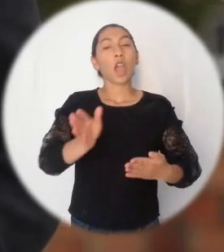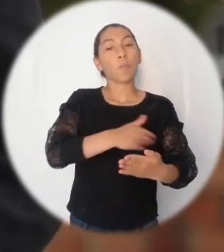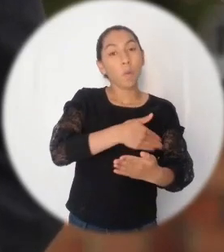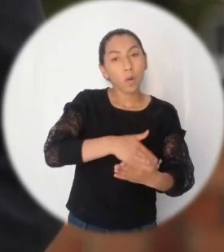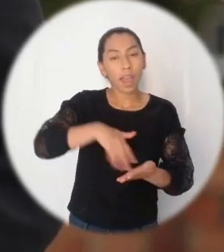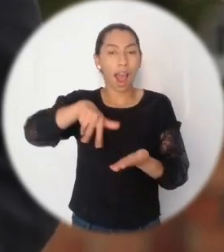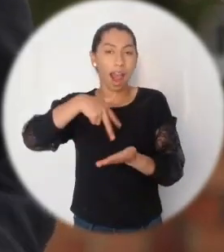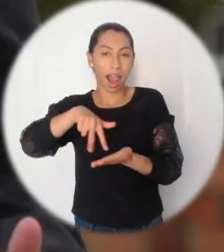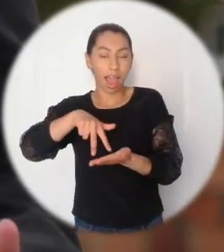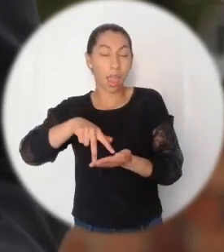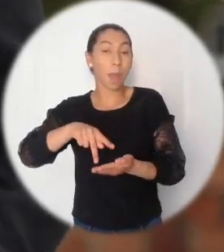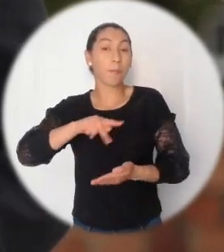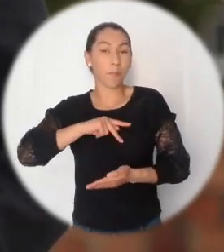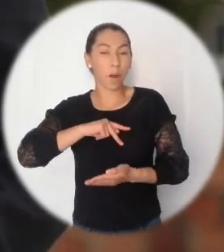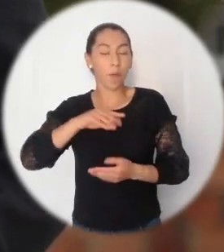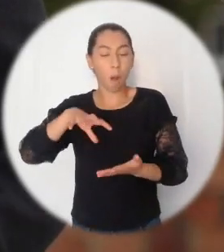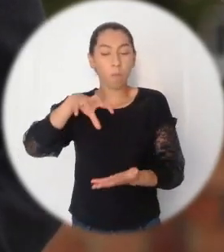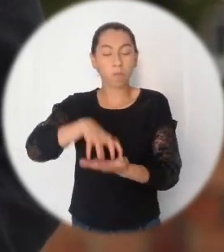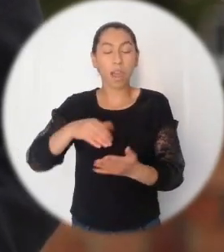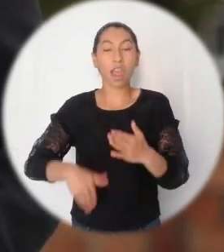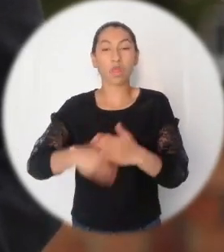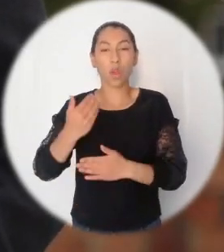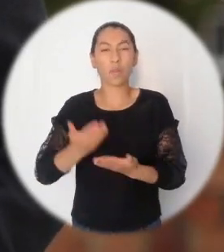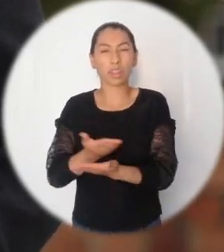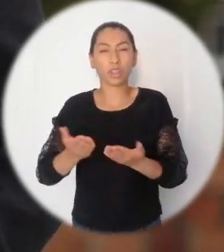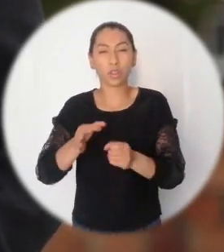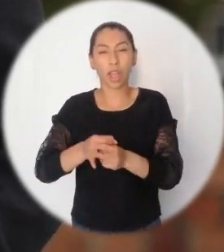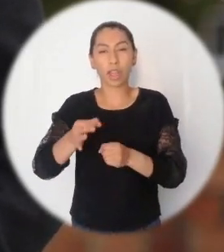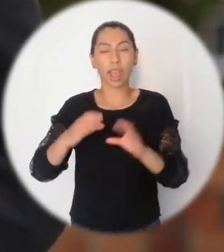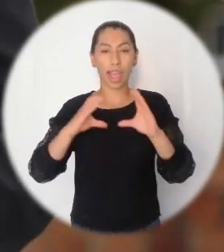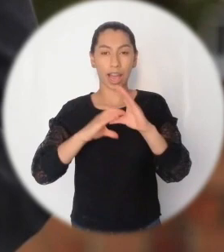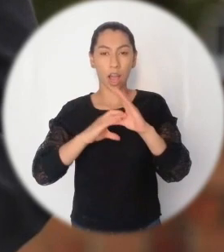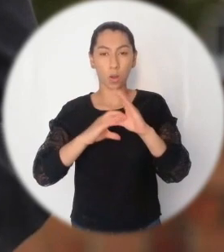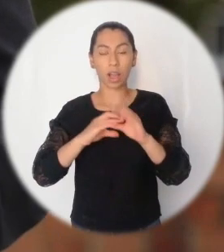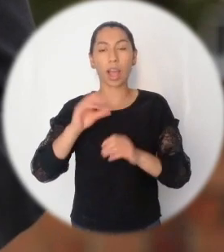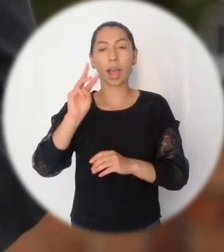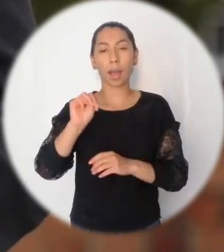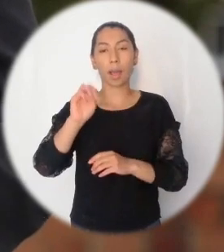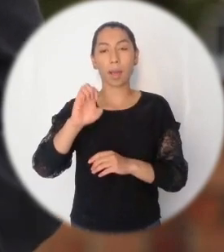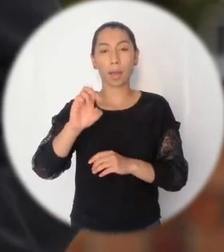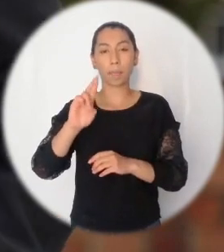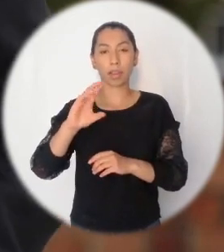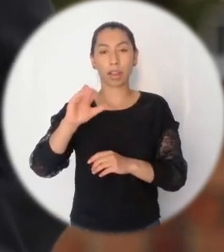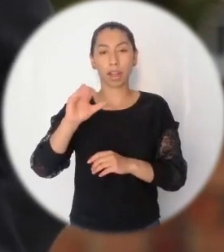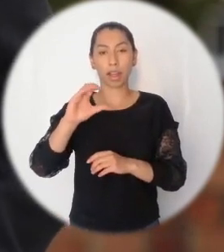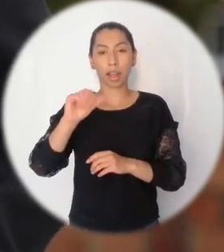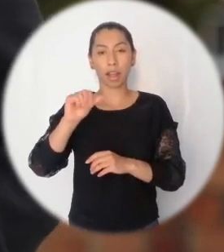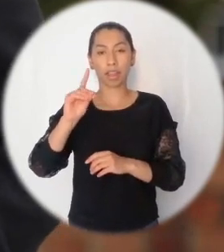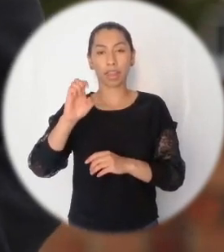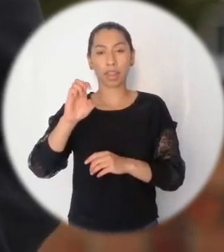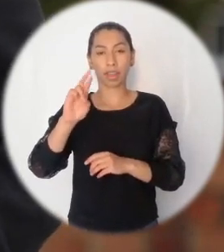Con música y bailes típicos fue inaugurado en Mercaderes Cauca un nuevo punto para la atención a las víctimas que permitirá su atención en este lugar y